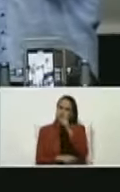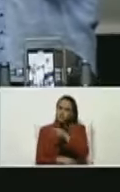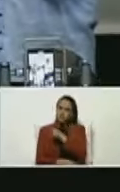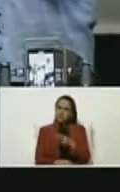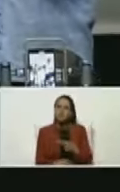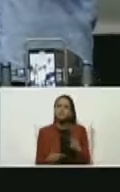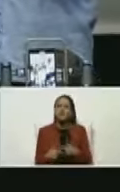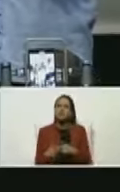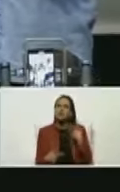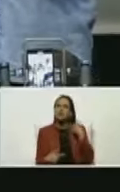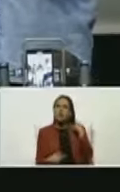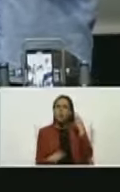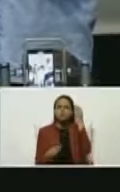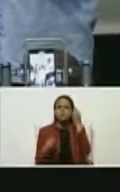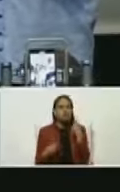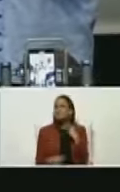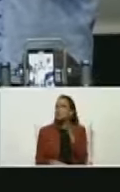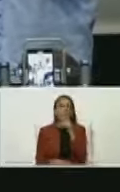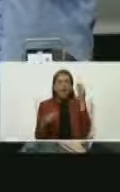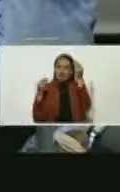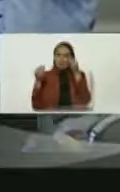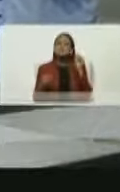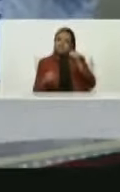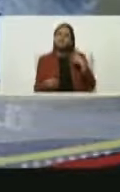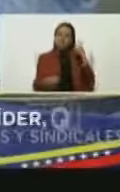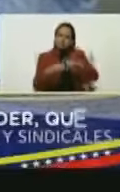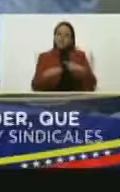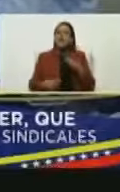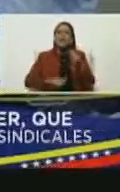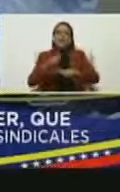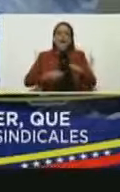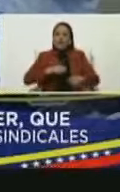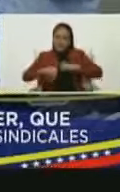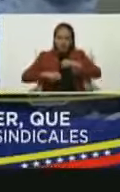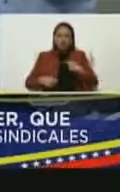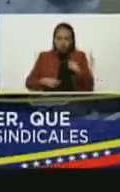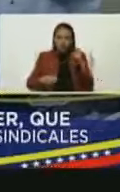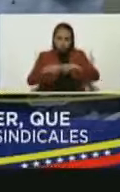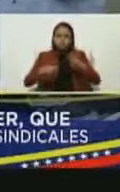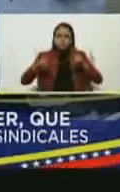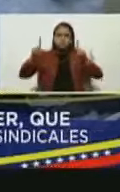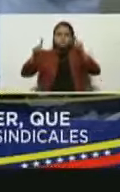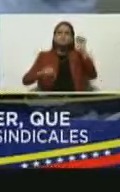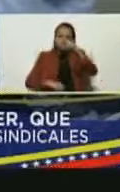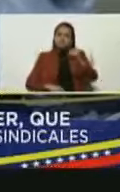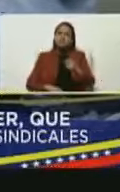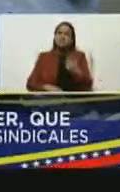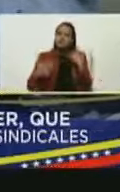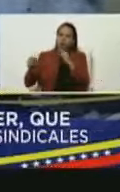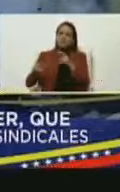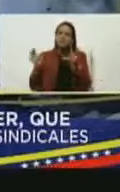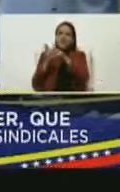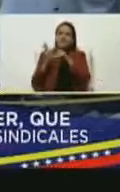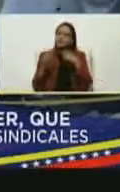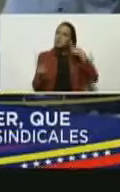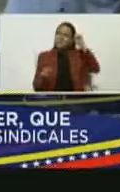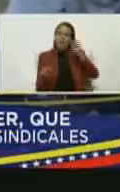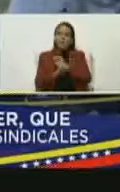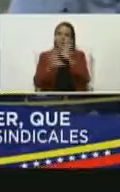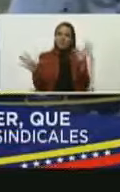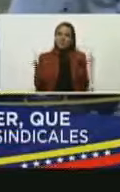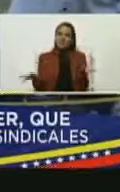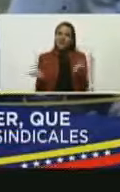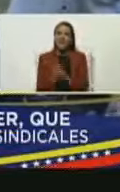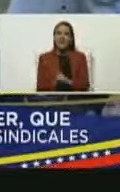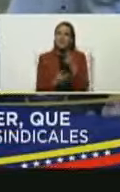Entonces yo le dije, no tengo nada que pensar, claro que me incorporo, ¿qué hay que hacer? ¿Dónde? Le dije yo. Estábamos en un banquito del Liceo Urbanés Chepol, Román Chamorro, ese